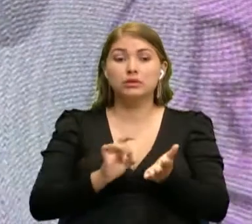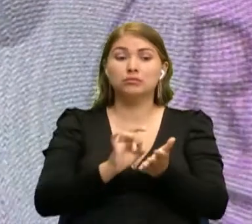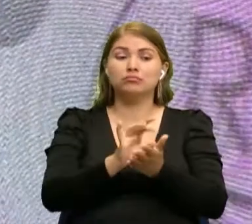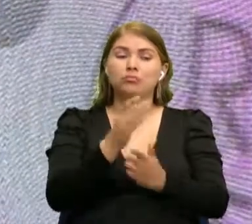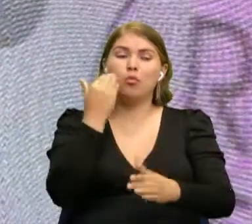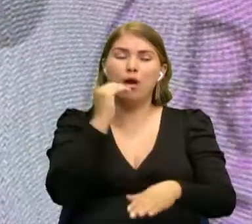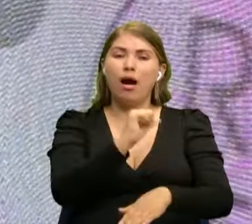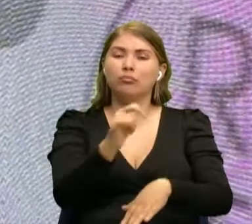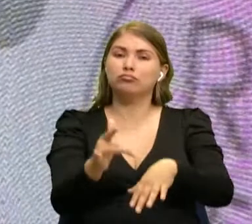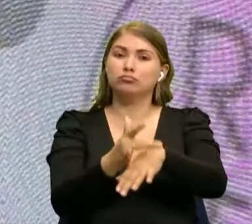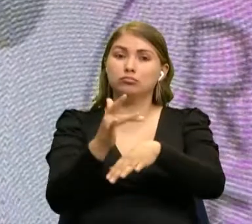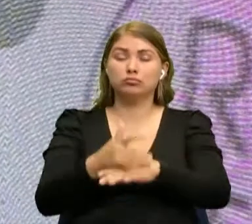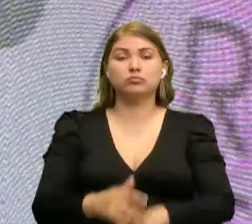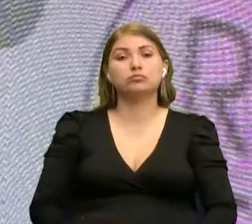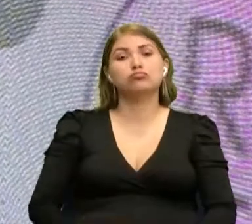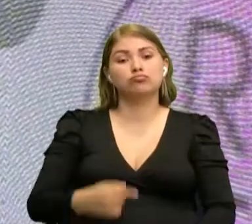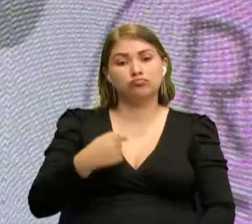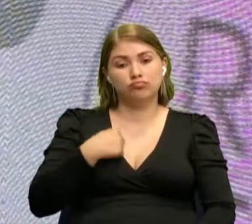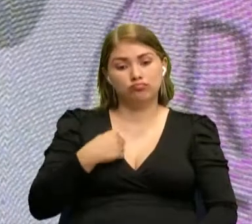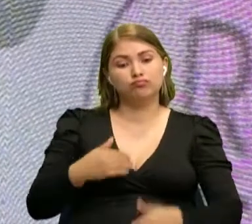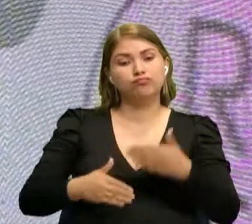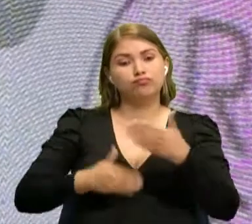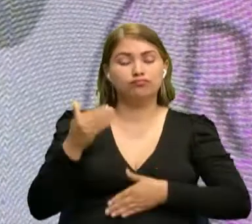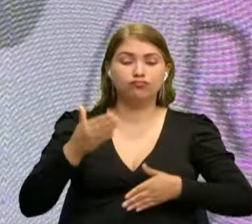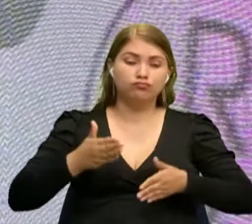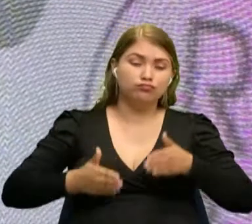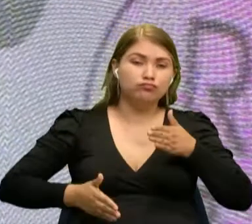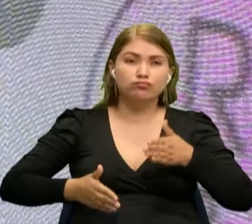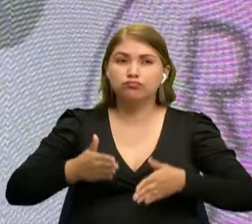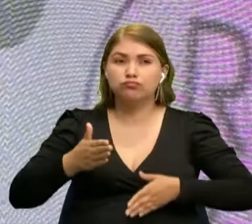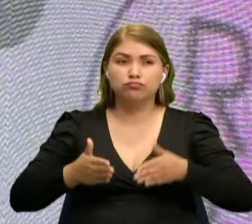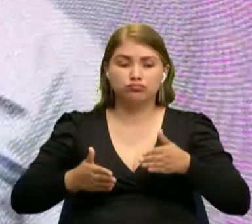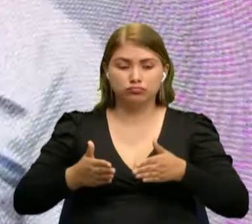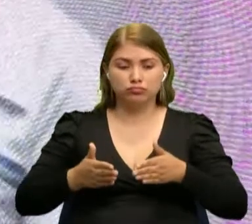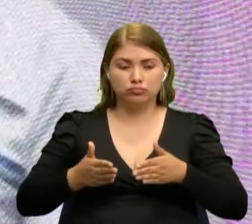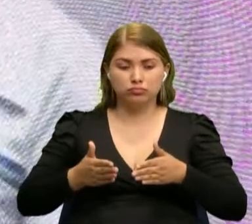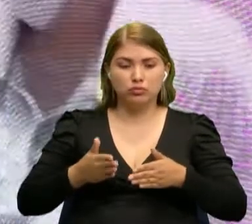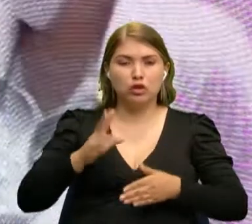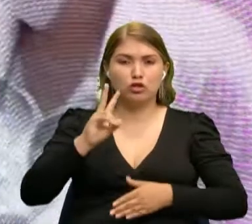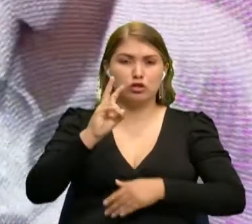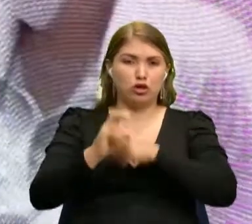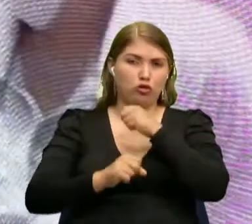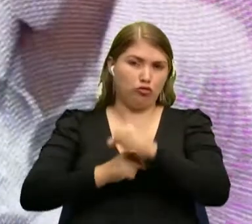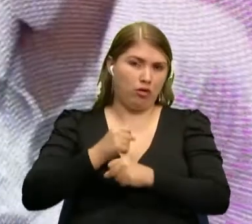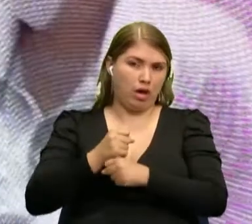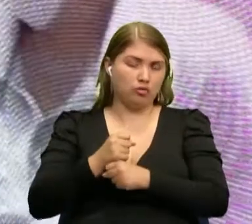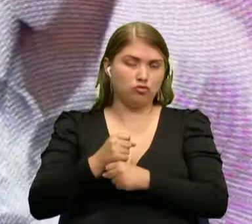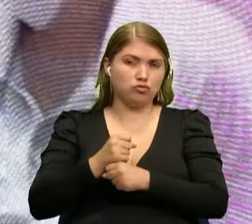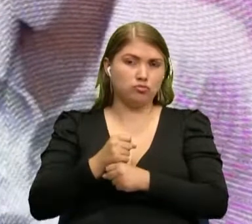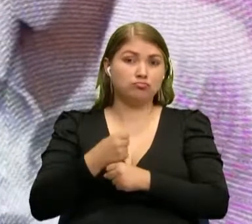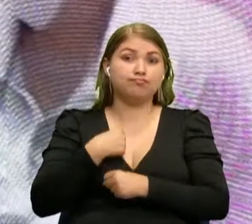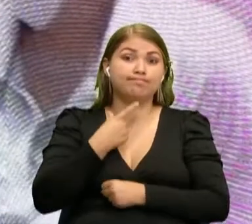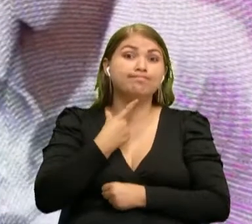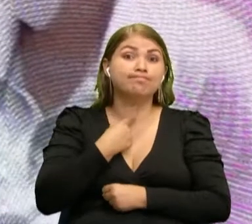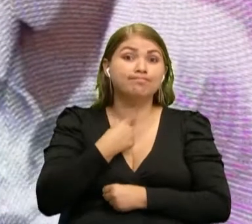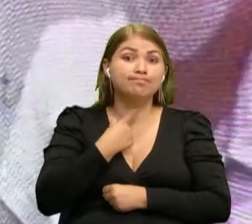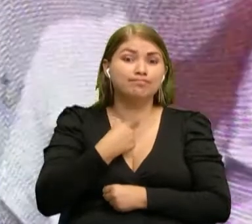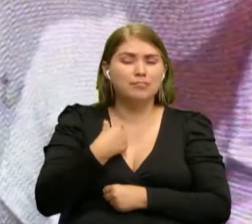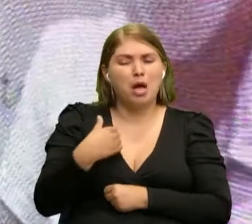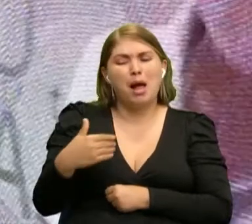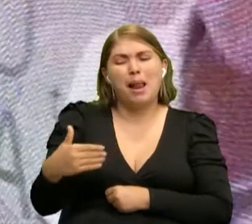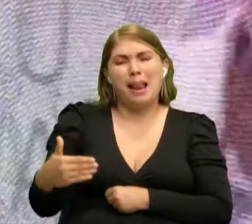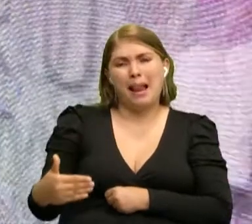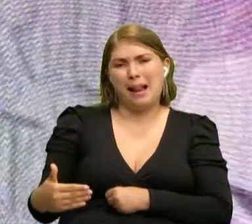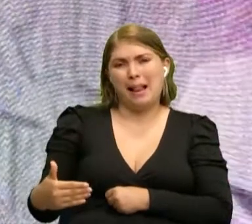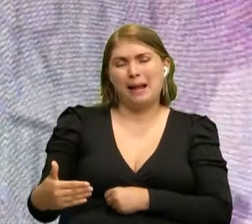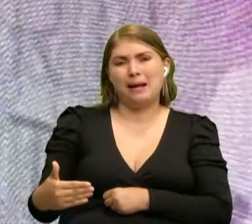mujeres. Yo inicié robótica a los 2 años de edad. A mí me gustaba desde muy